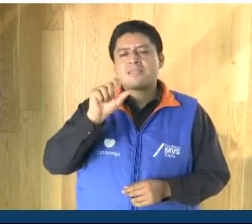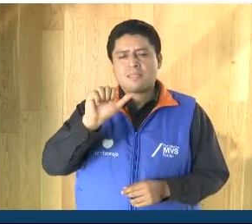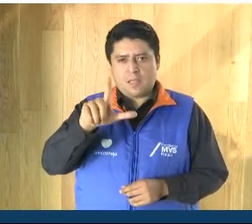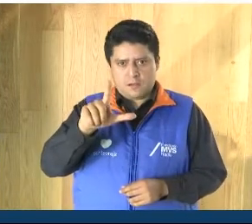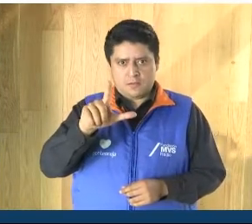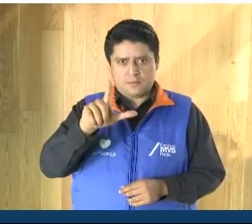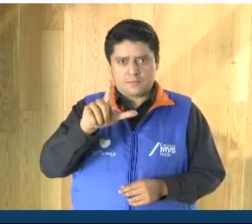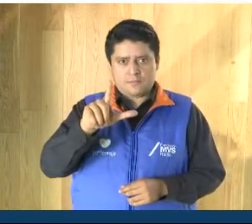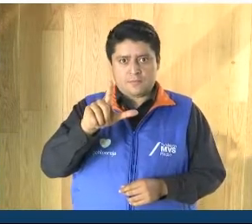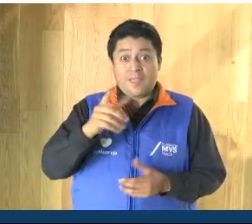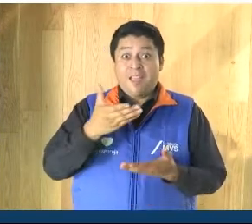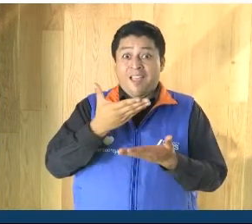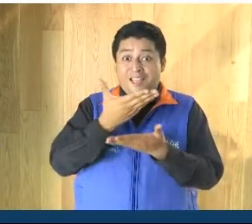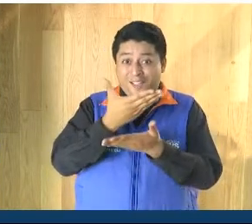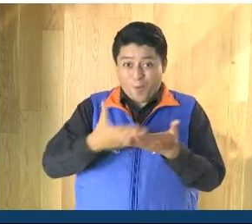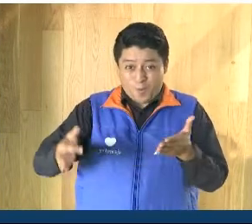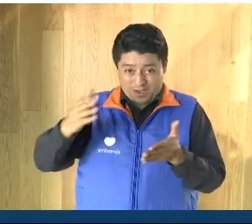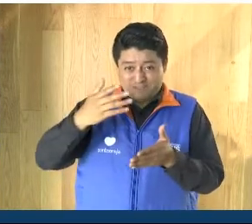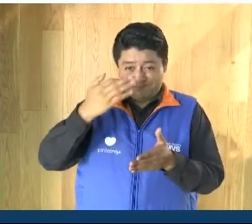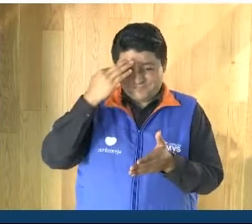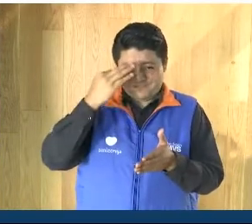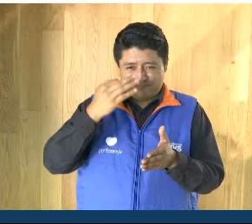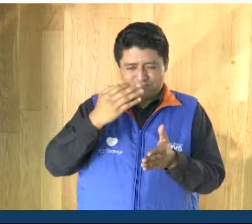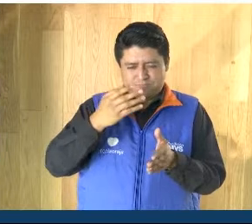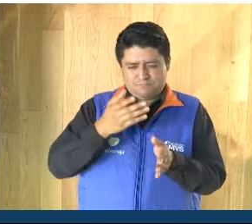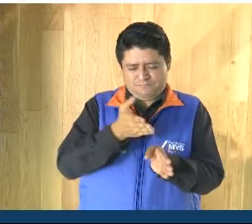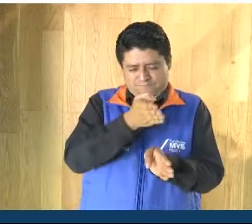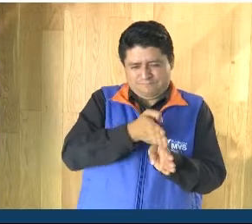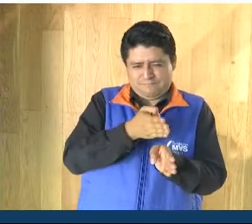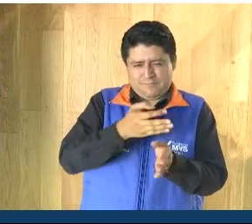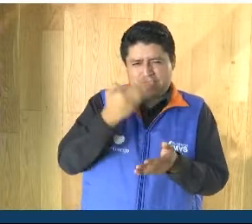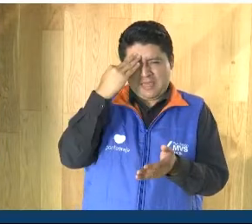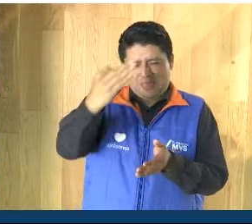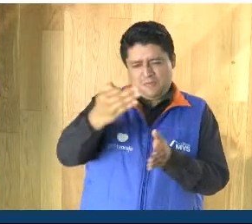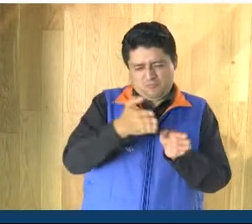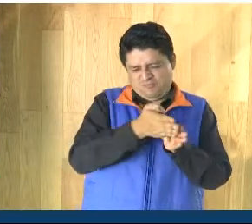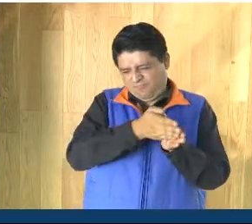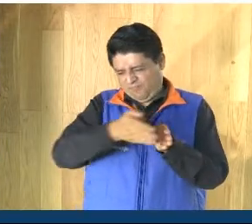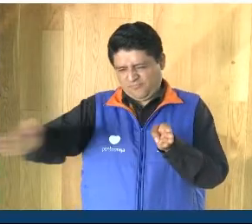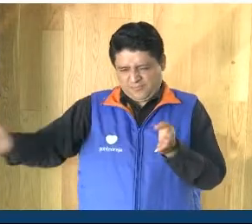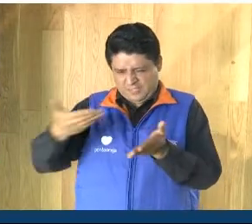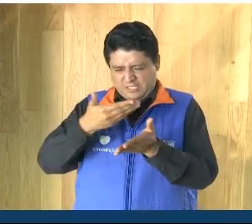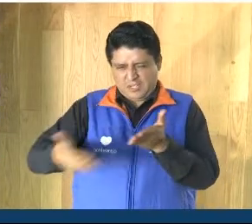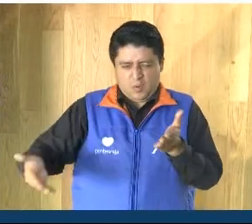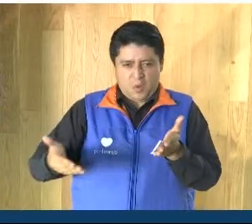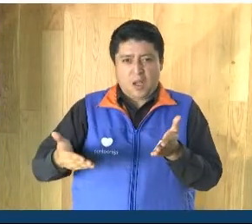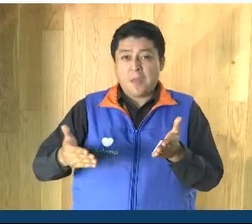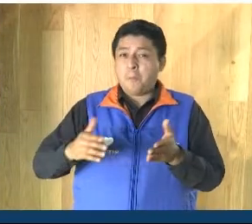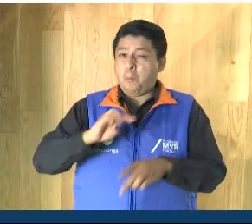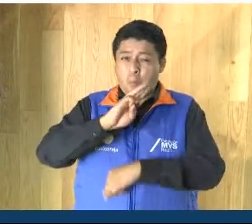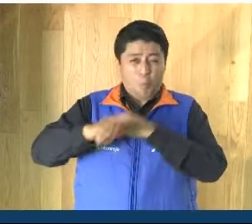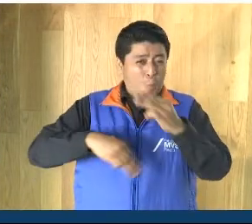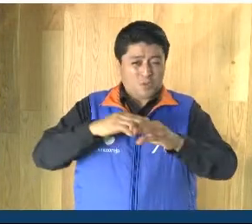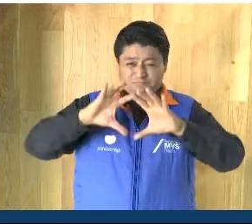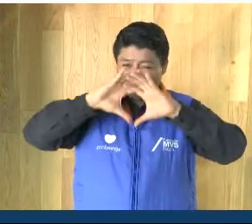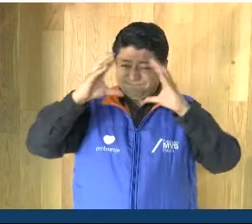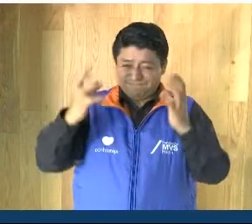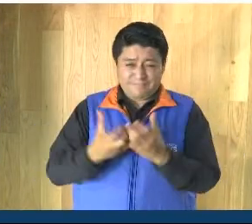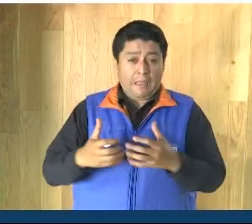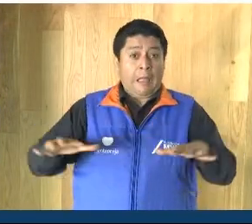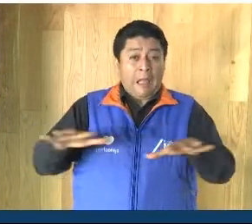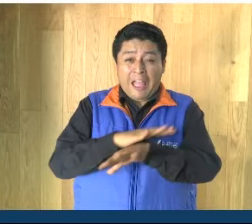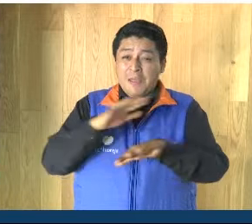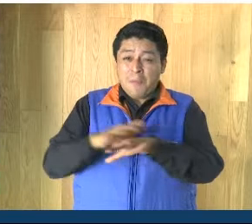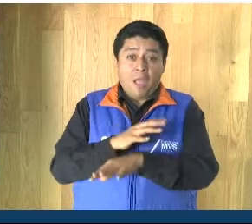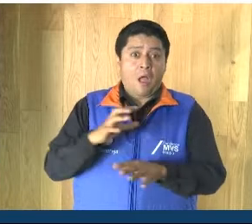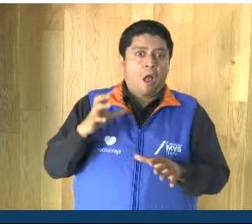de los riesgos climáticos. A día de hoy, bueno, es